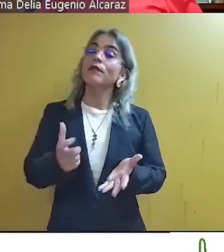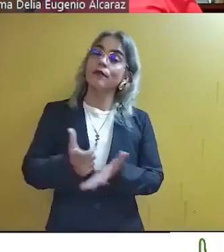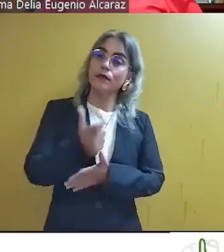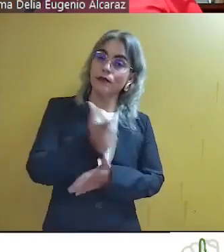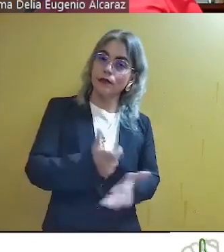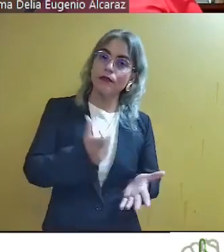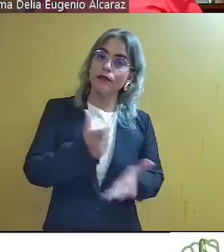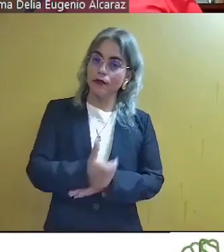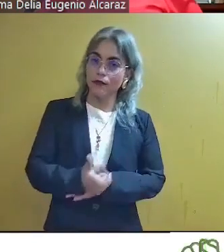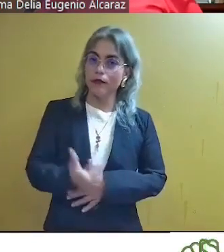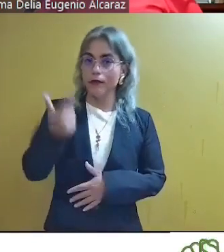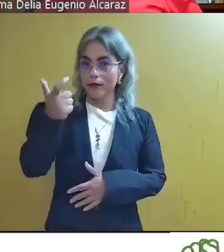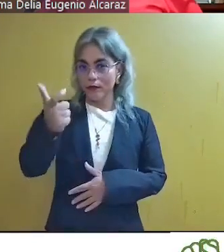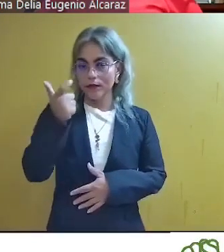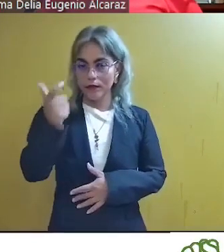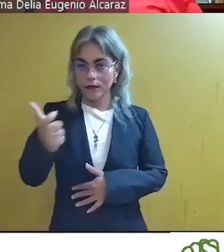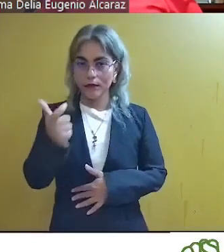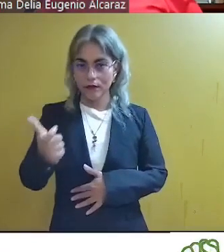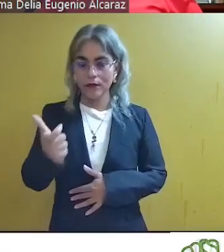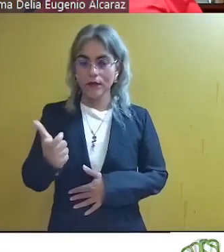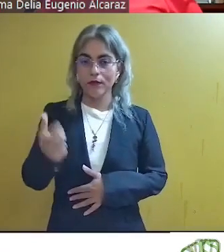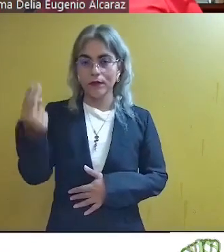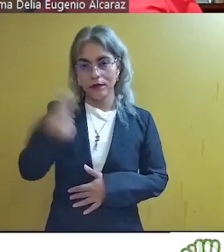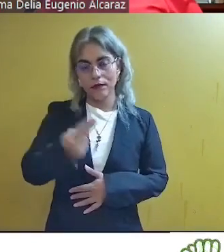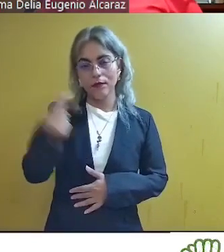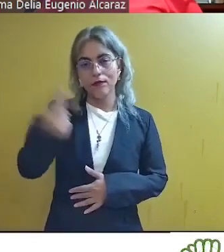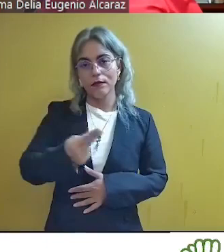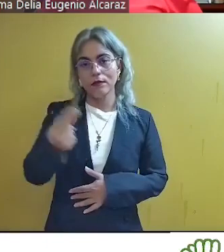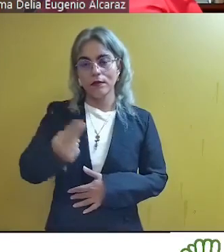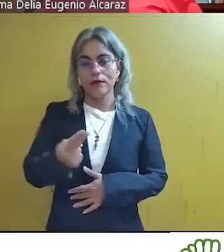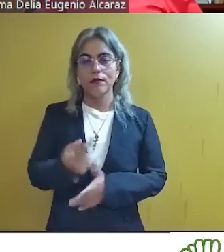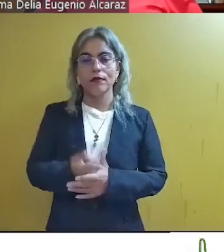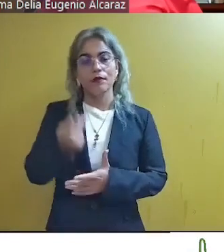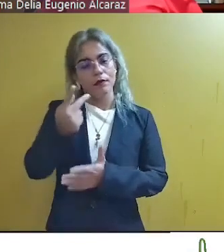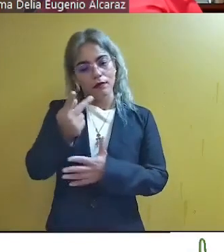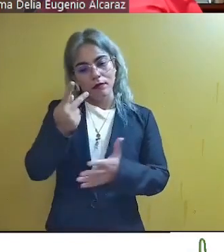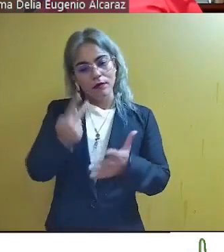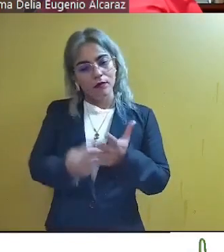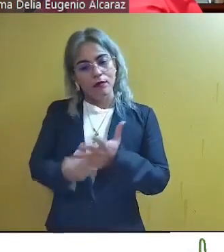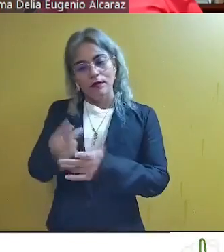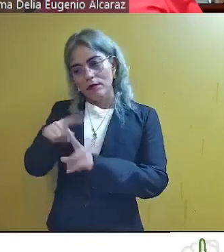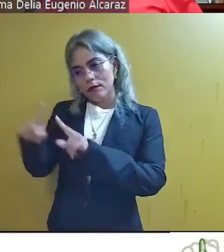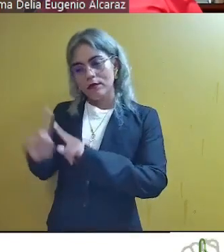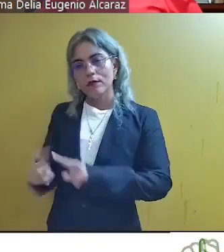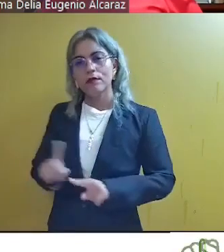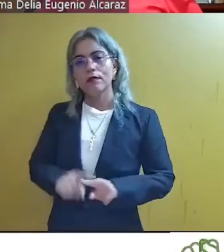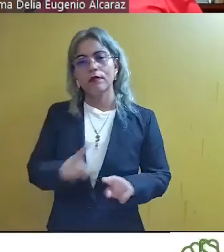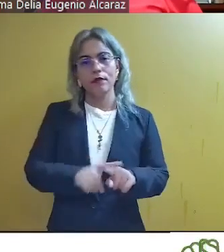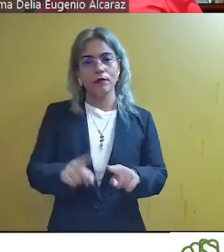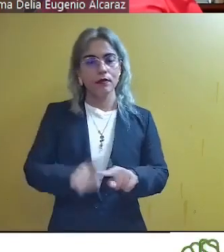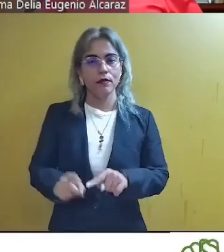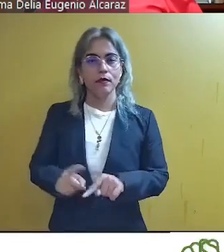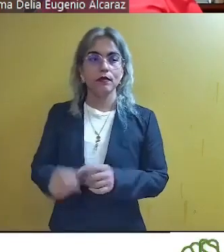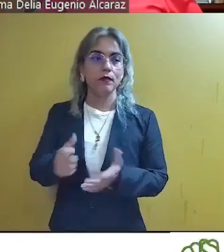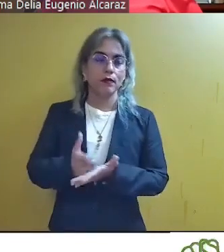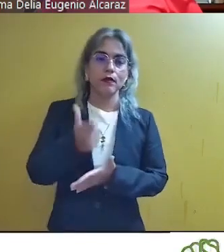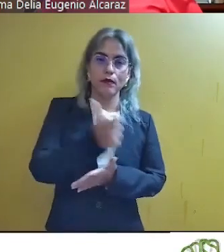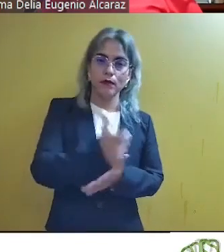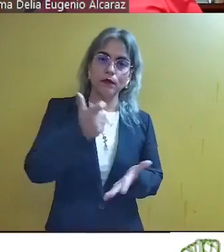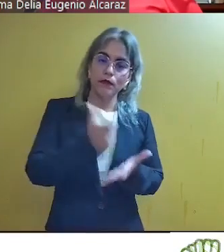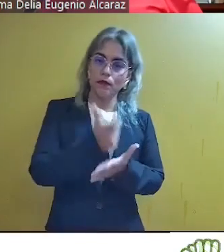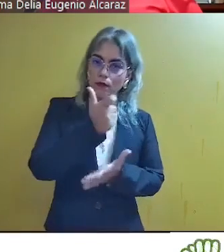por un monto que no afecte los objetivos y metas de los programas prioritarios, sin perjuicio de que el resto de la obligación deberá pagarse en los ejercicios